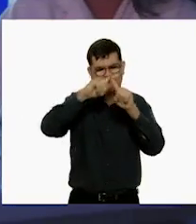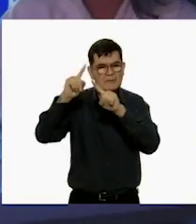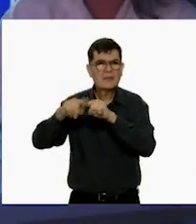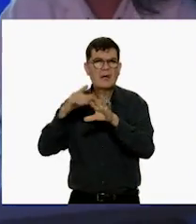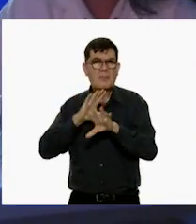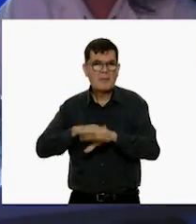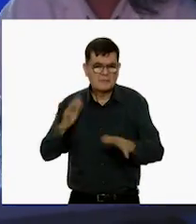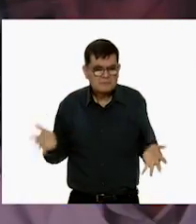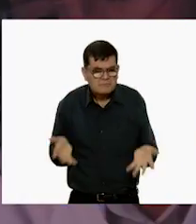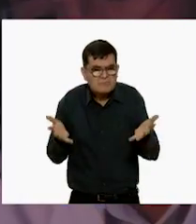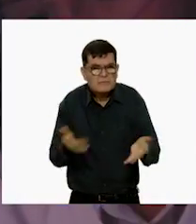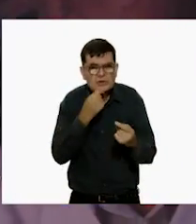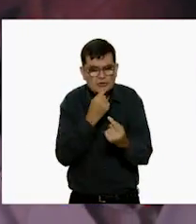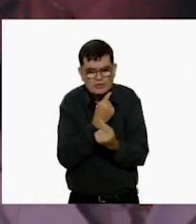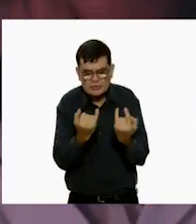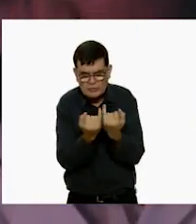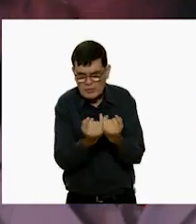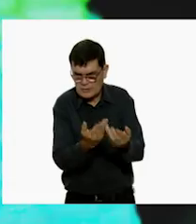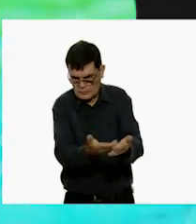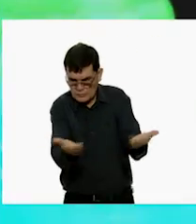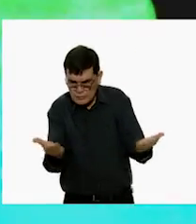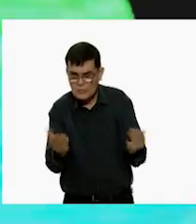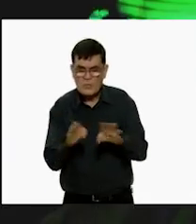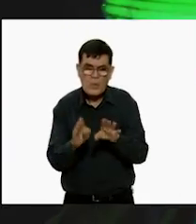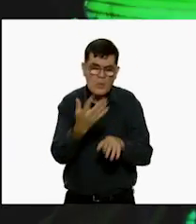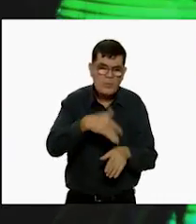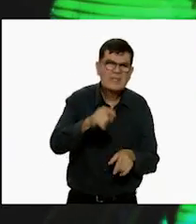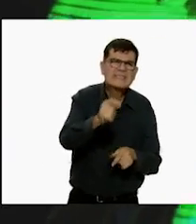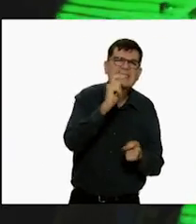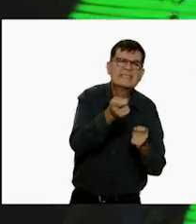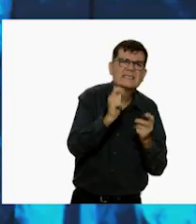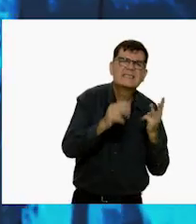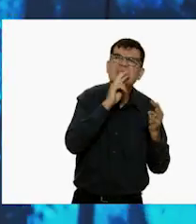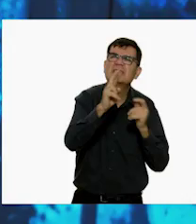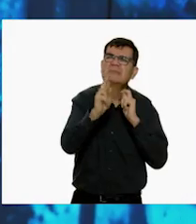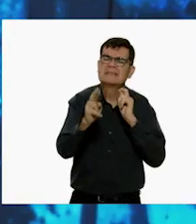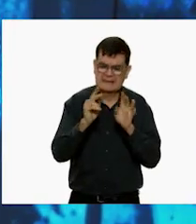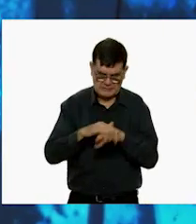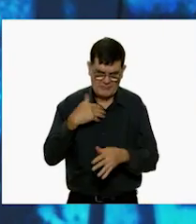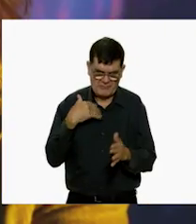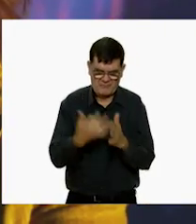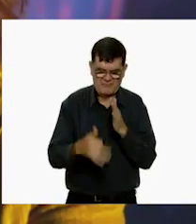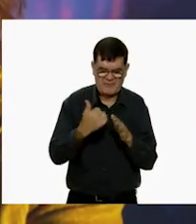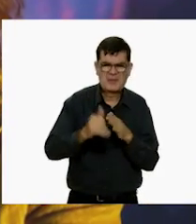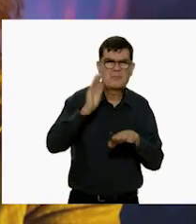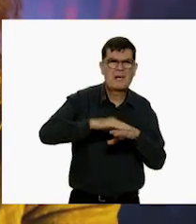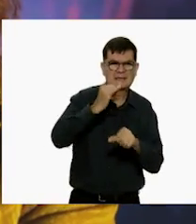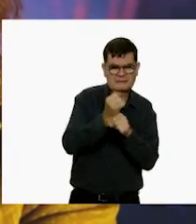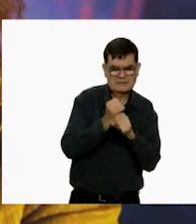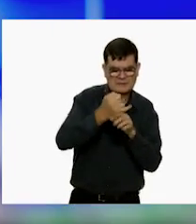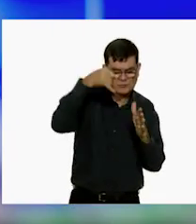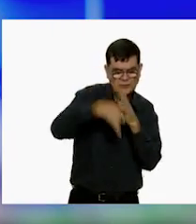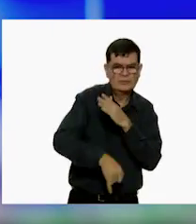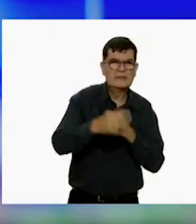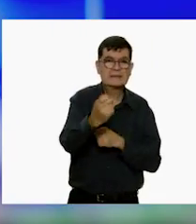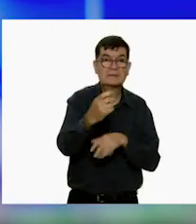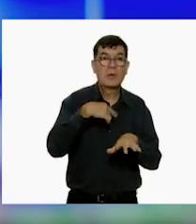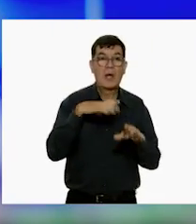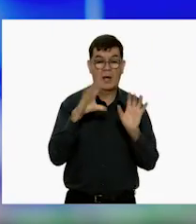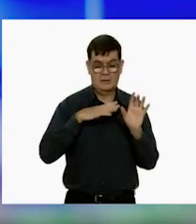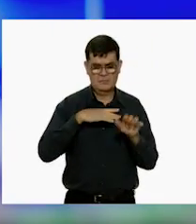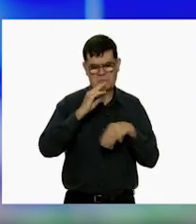de estimular a las niñas que, como tú, han buscado respuestas en donde aún falta mucho por investigar. En el